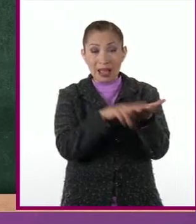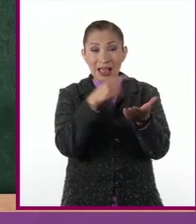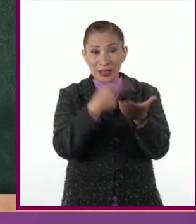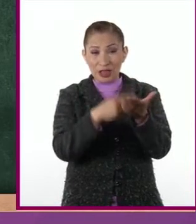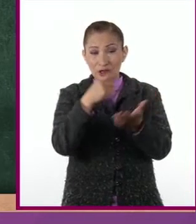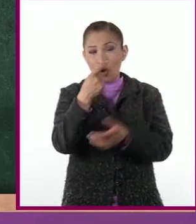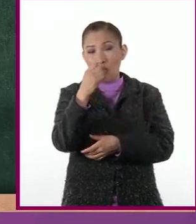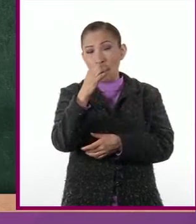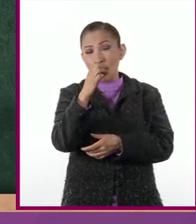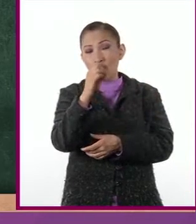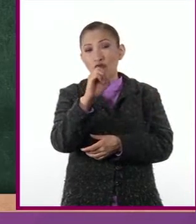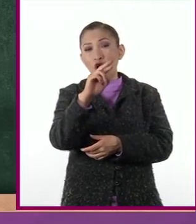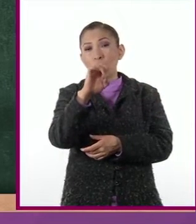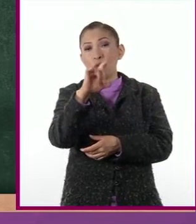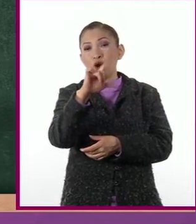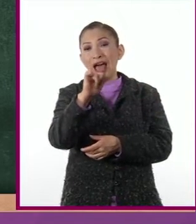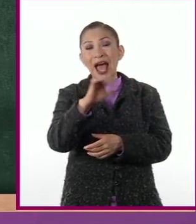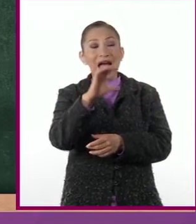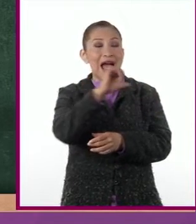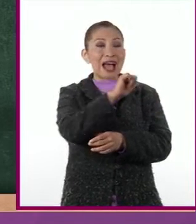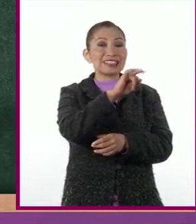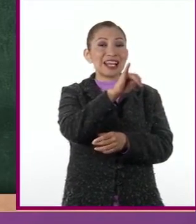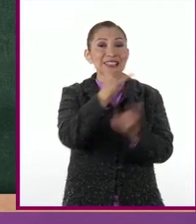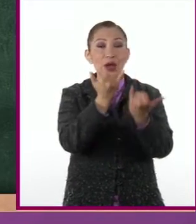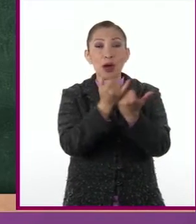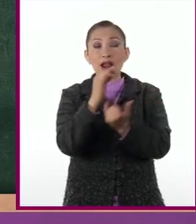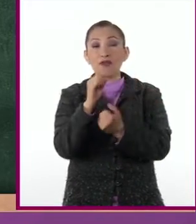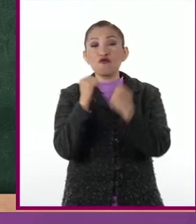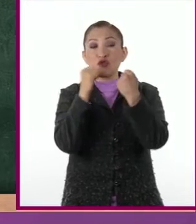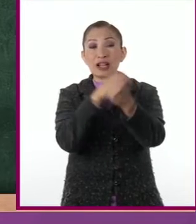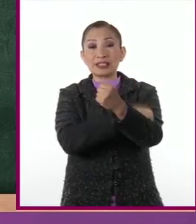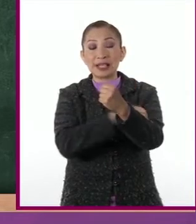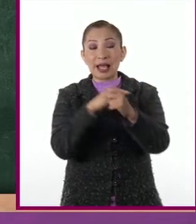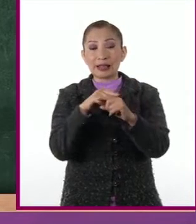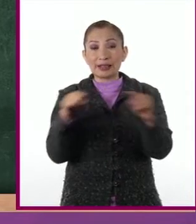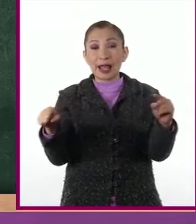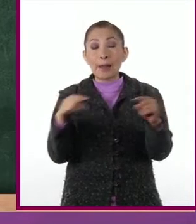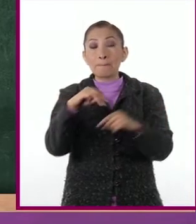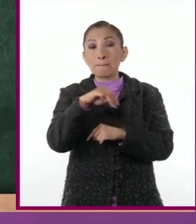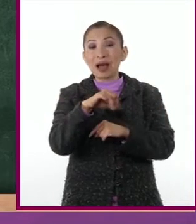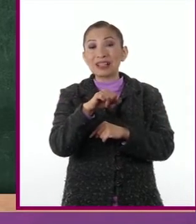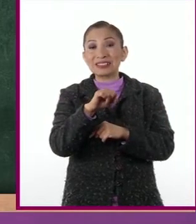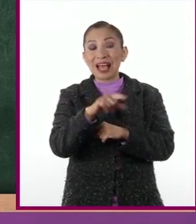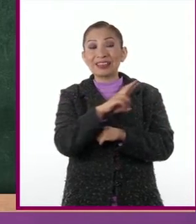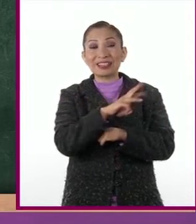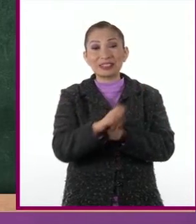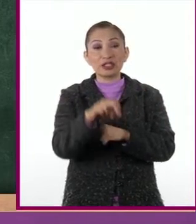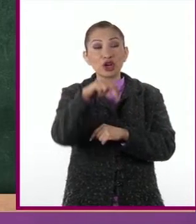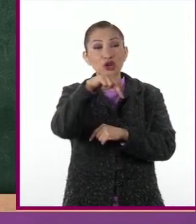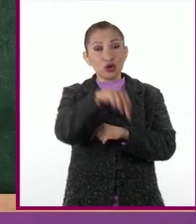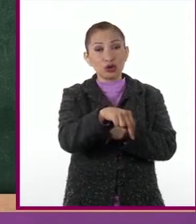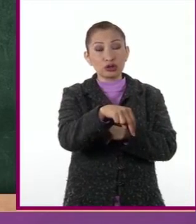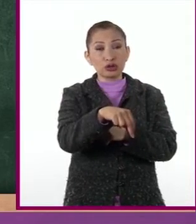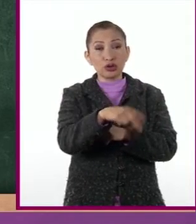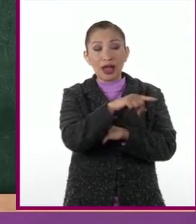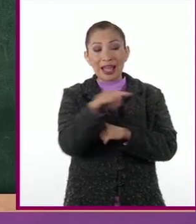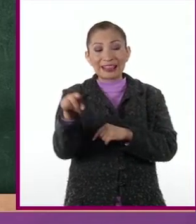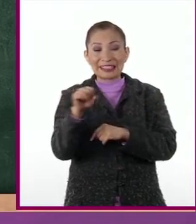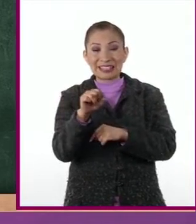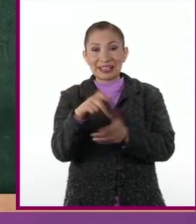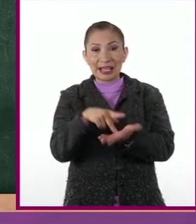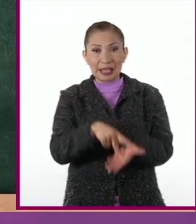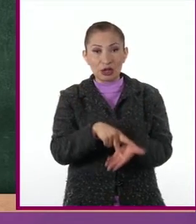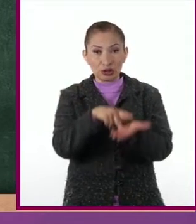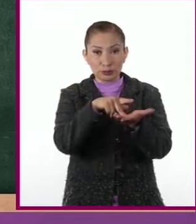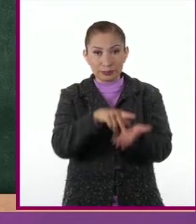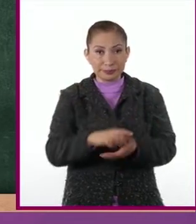fórmula de aceleración es igual a fuerza entre masa, quedaría 300 newtons entre 60